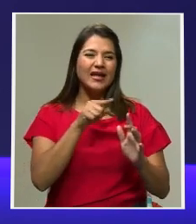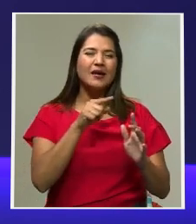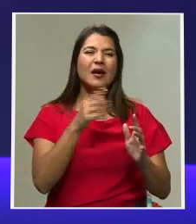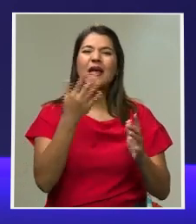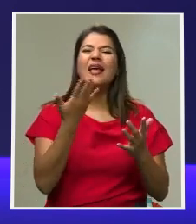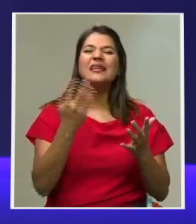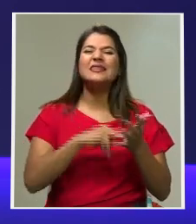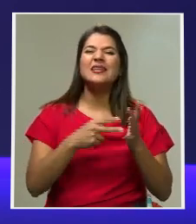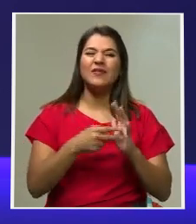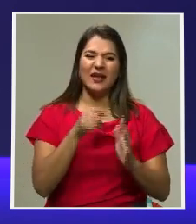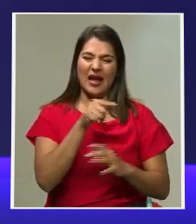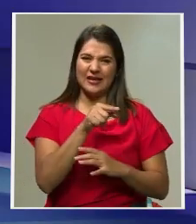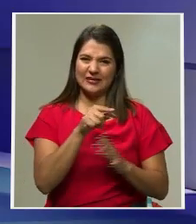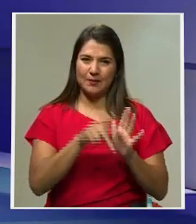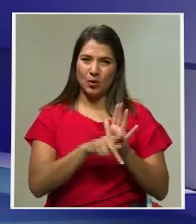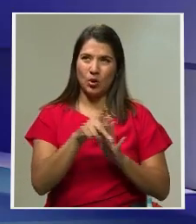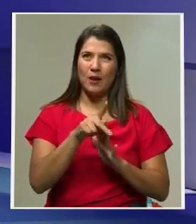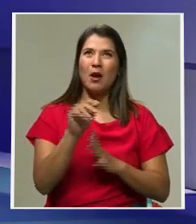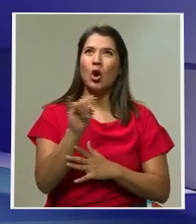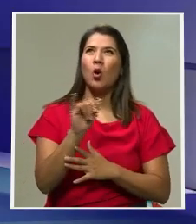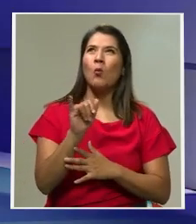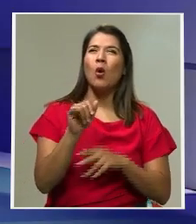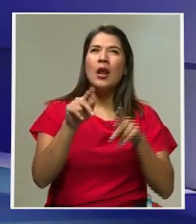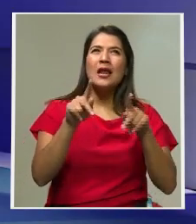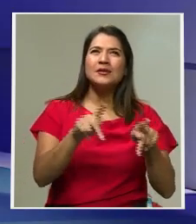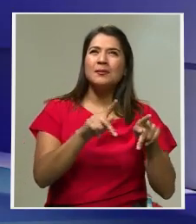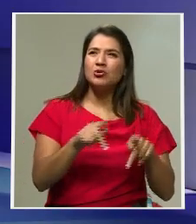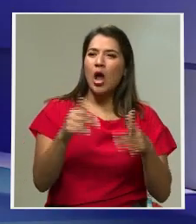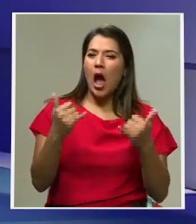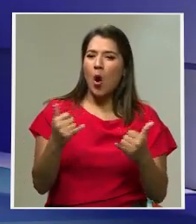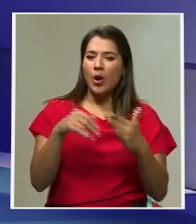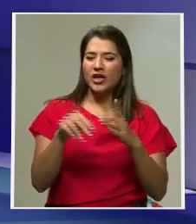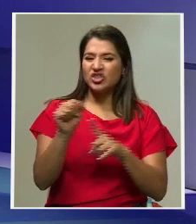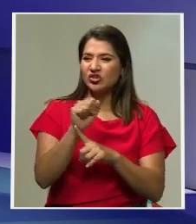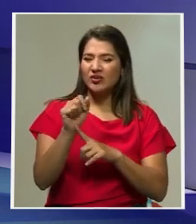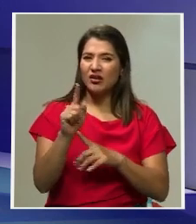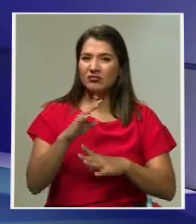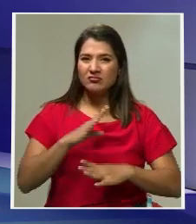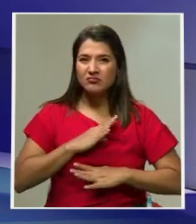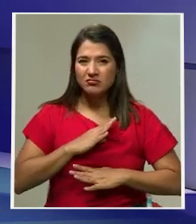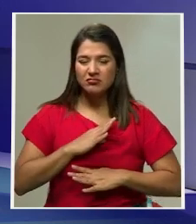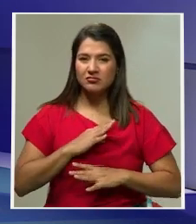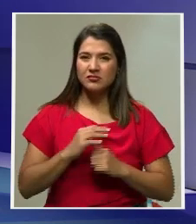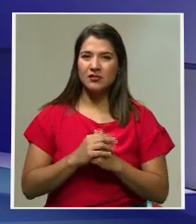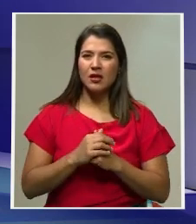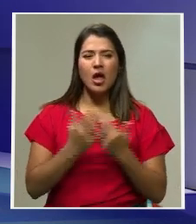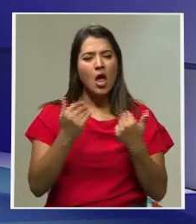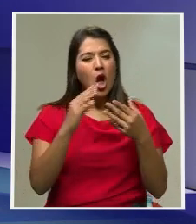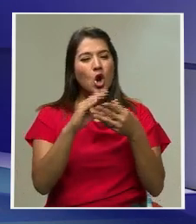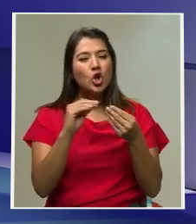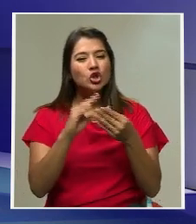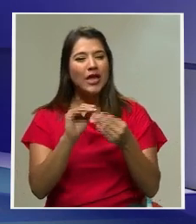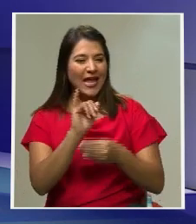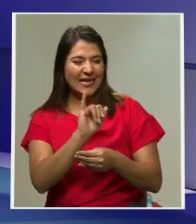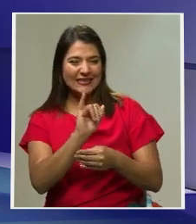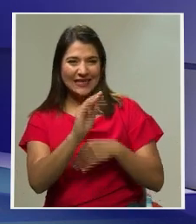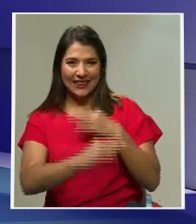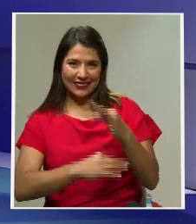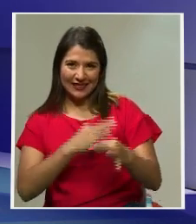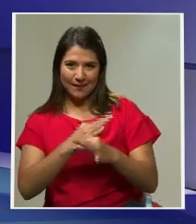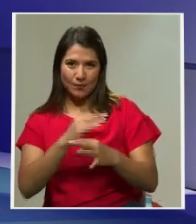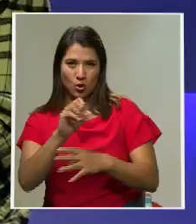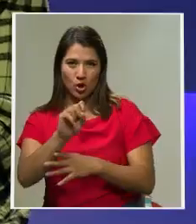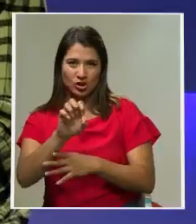para reinventarse. Contanos un poco sobre estos cruces entre ficción y filosofía.